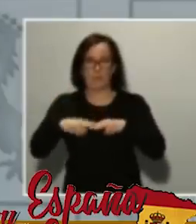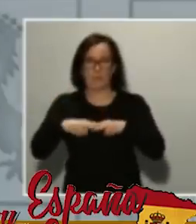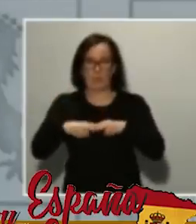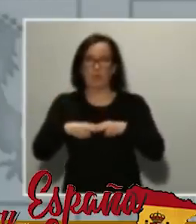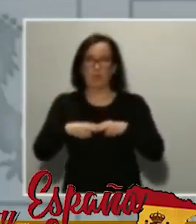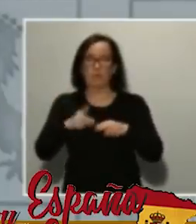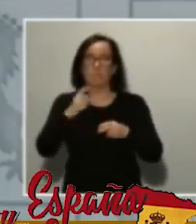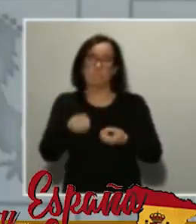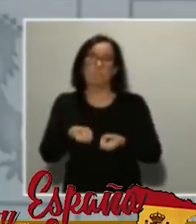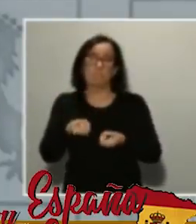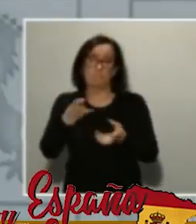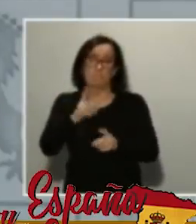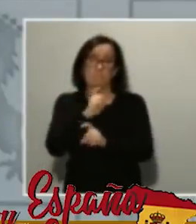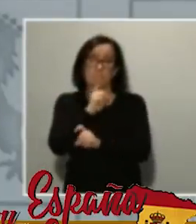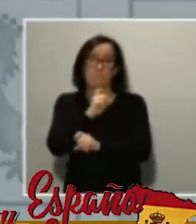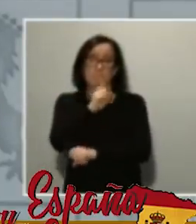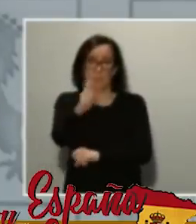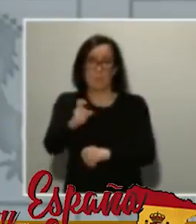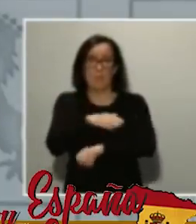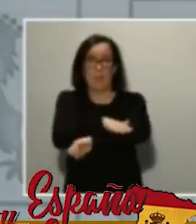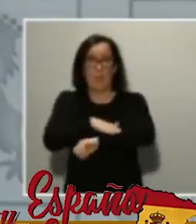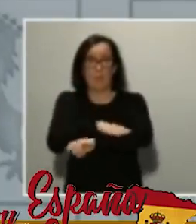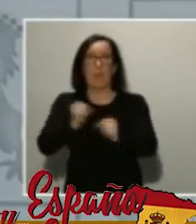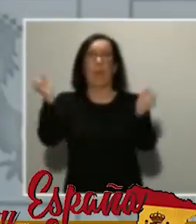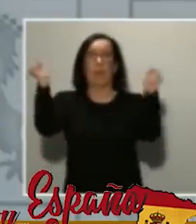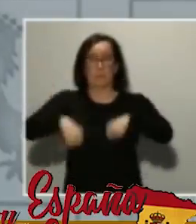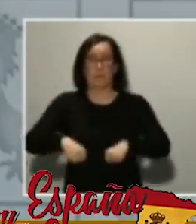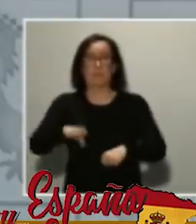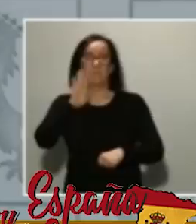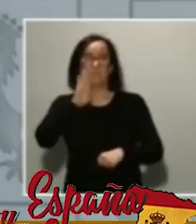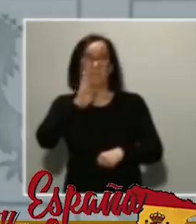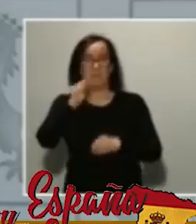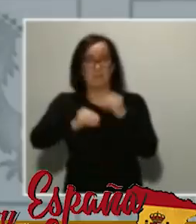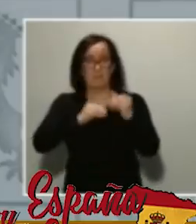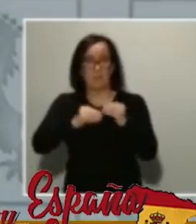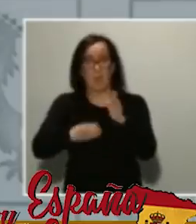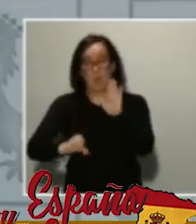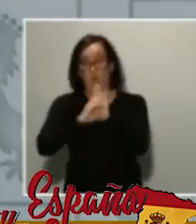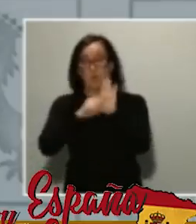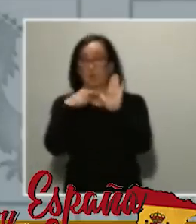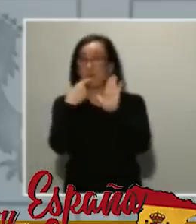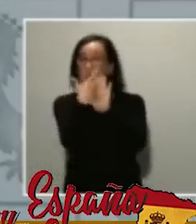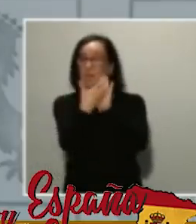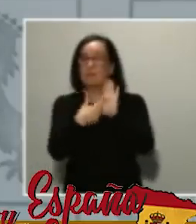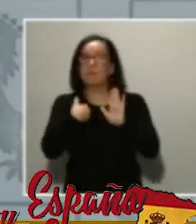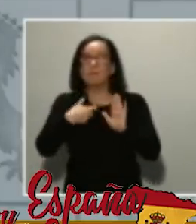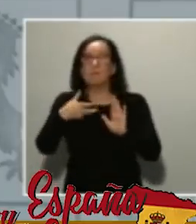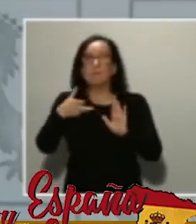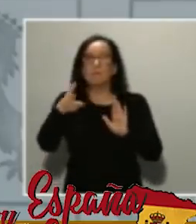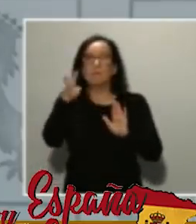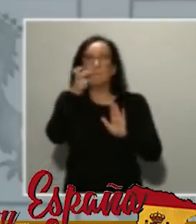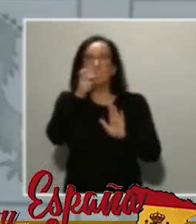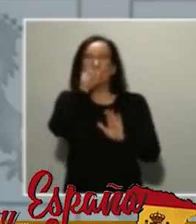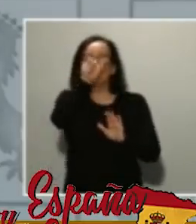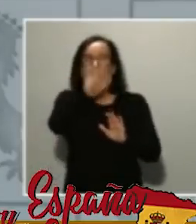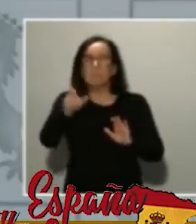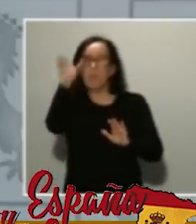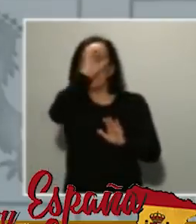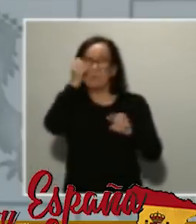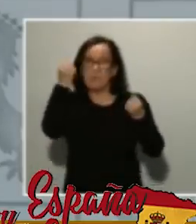ciudadanos y si añadimos que termine pronto este desastre,